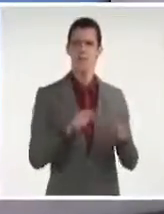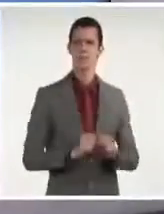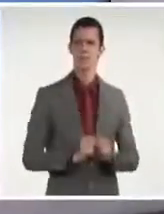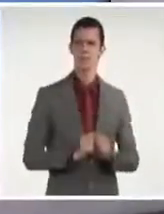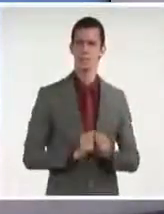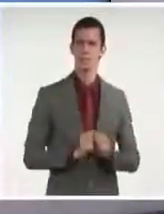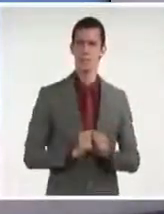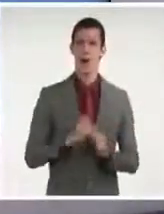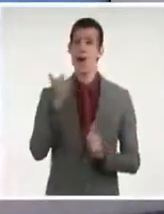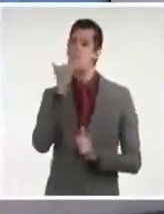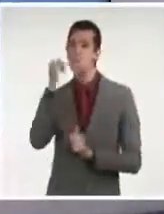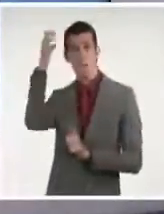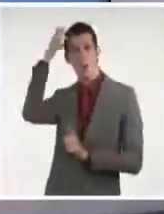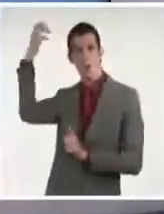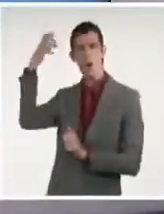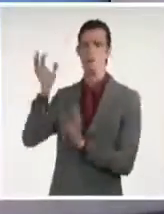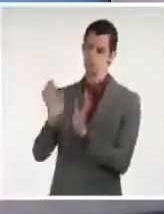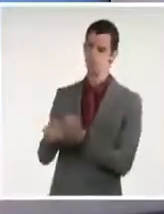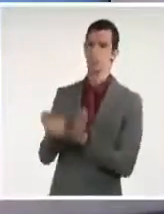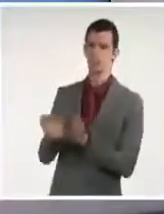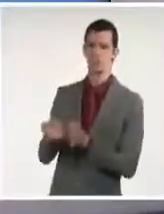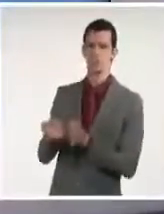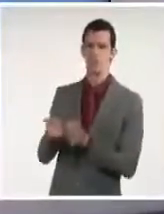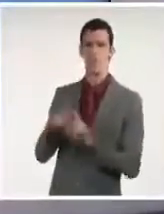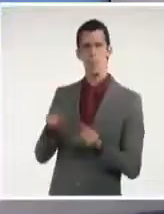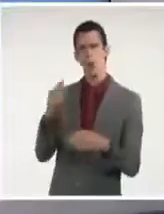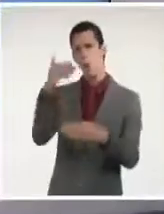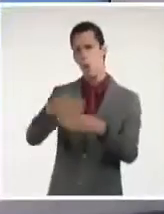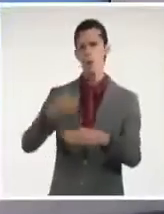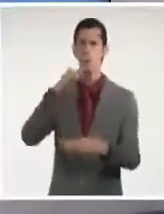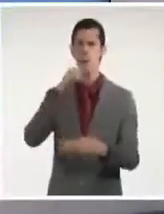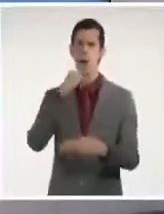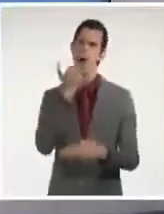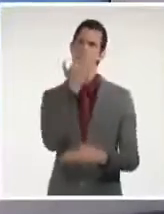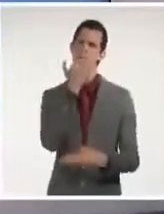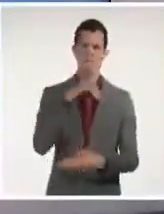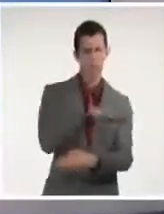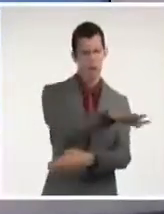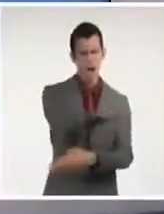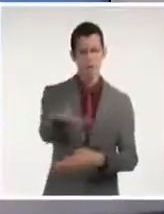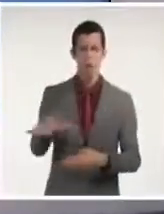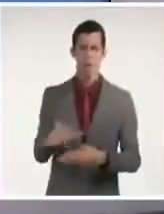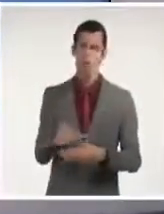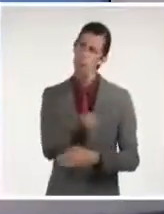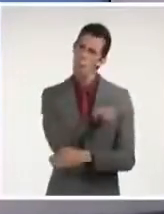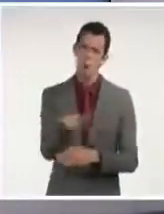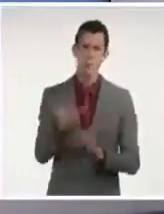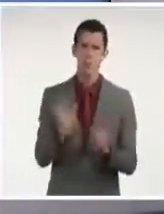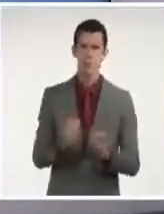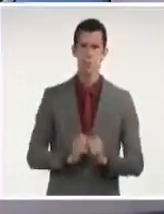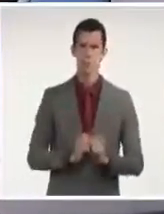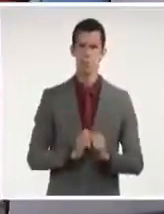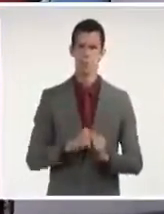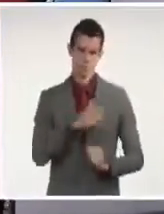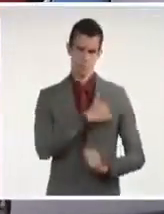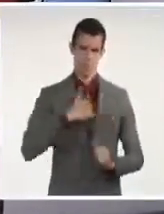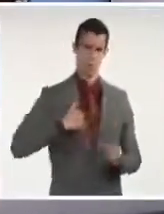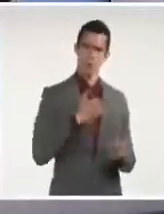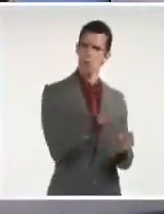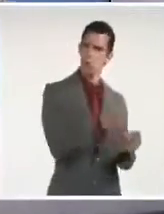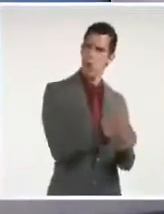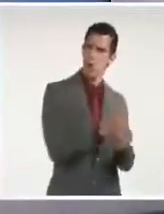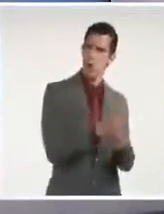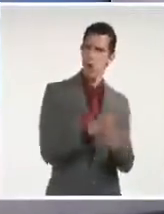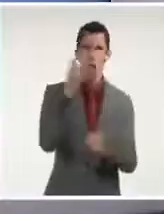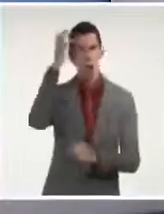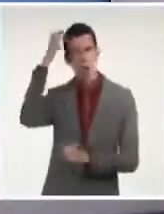Biden deja todo intacto, pareciéndose a Trump, él, que se promete diferente y no aplica una estrategia de respeto